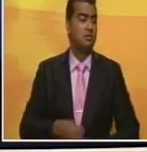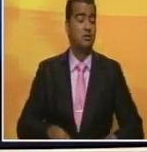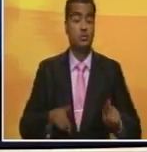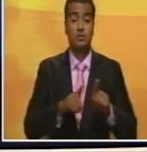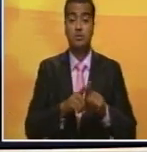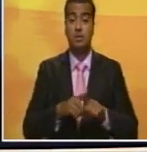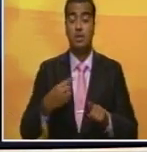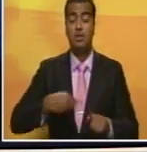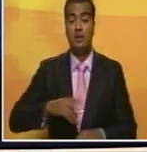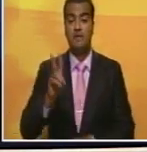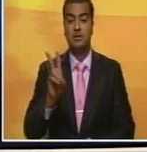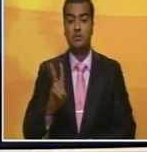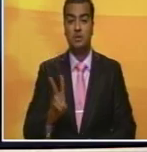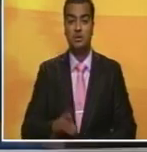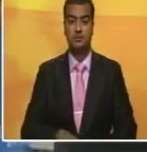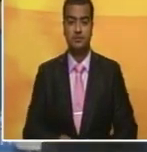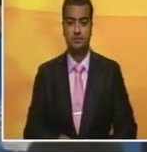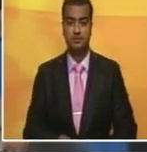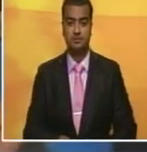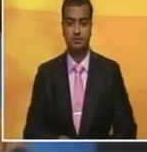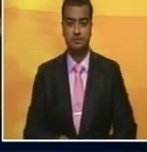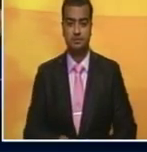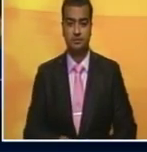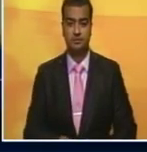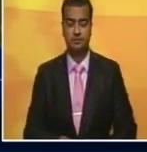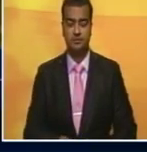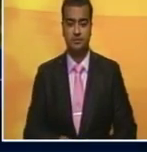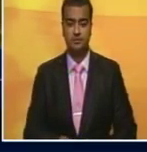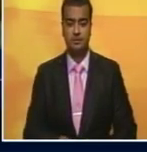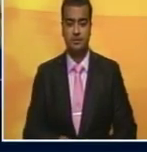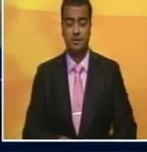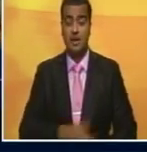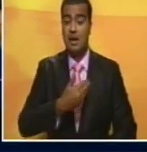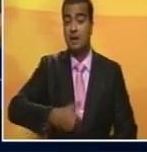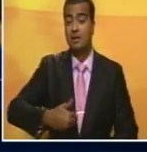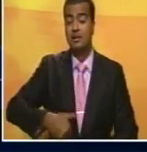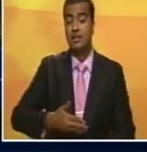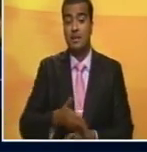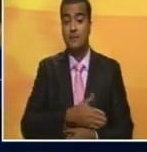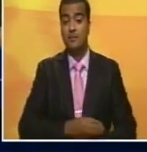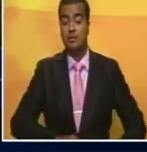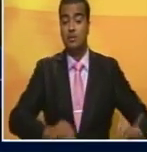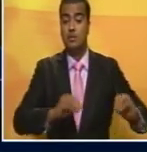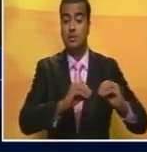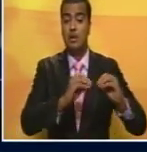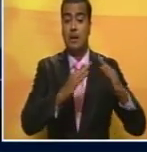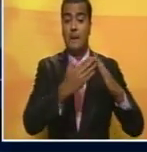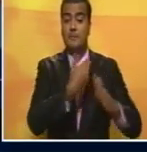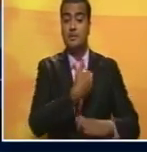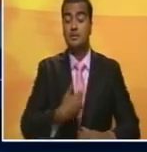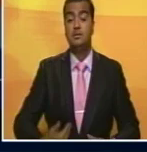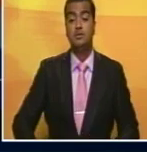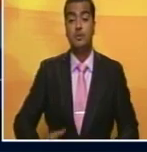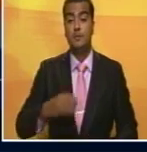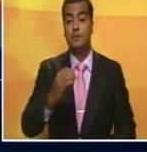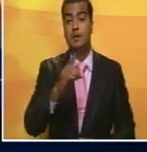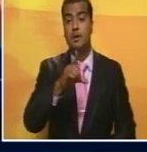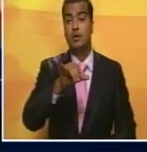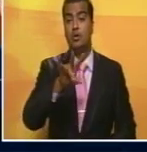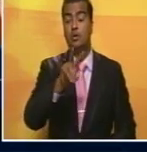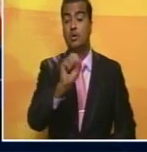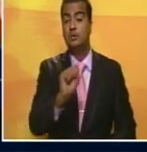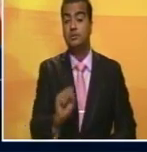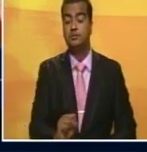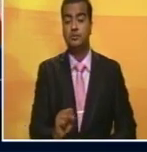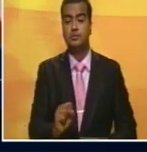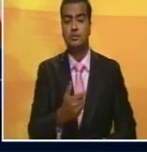situación que atraviesa Venezuela. Durante una rueda de prensa en Buenos Aires, tras su encuentro en la residencia presidencial de Olivos, el mandatario